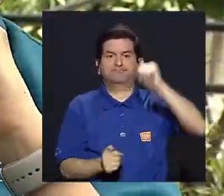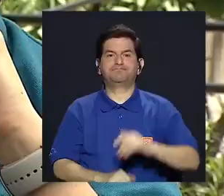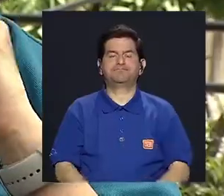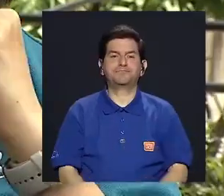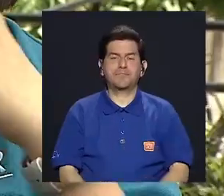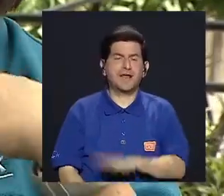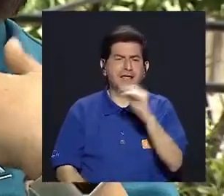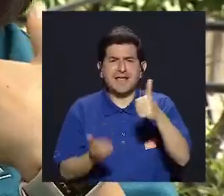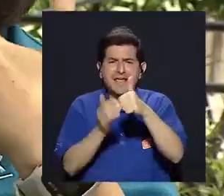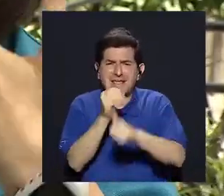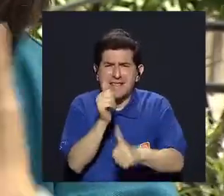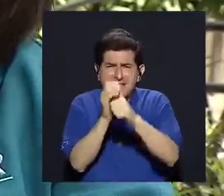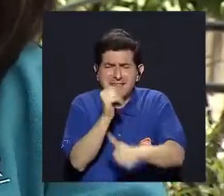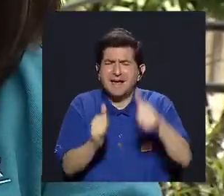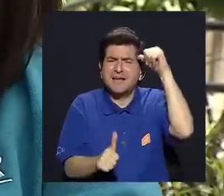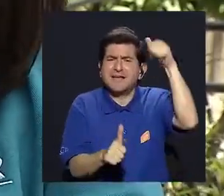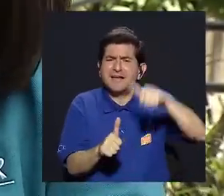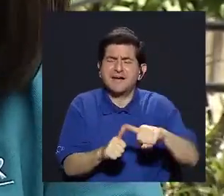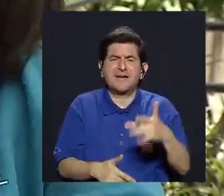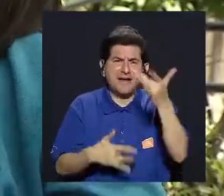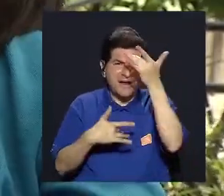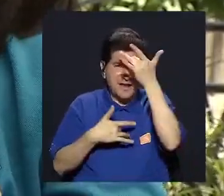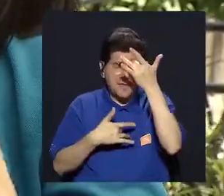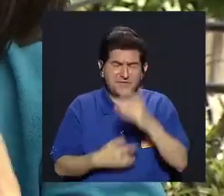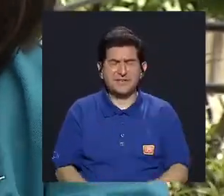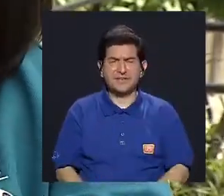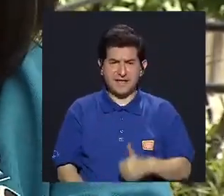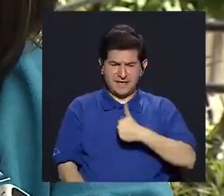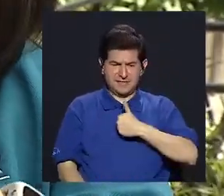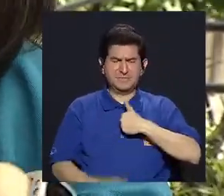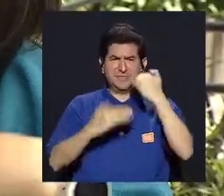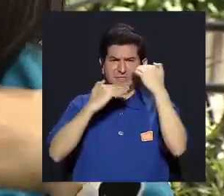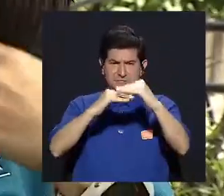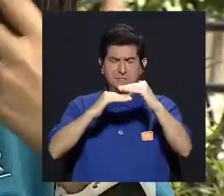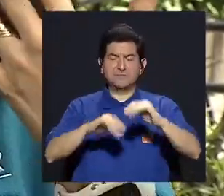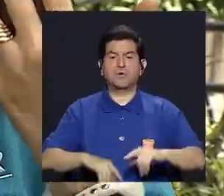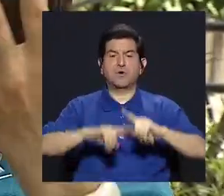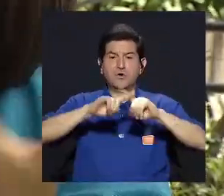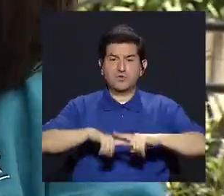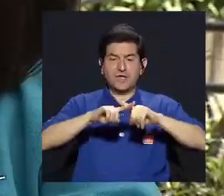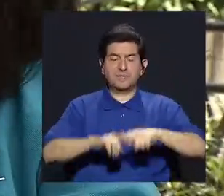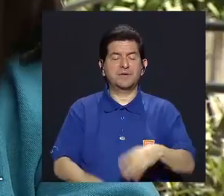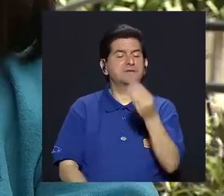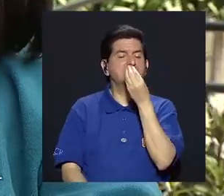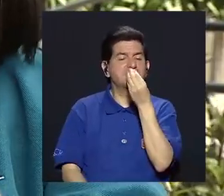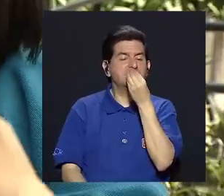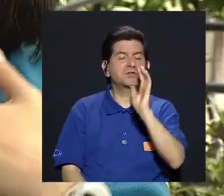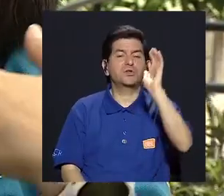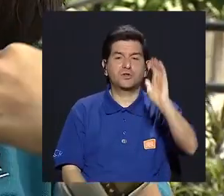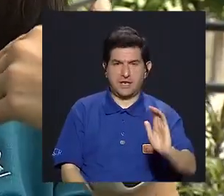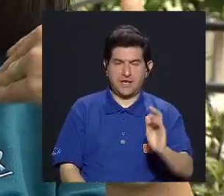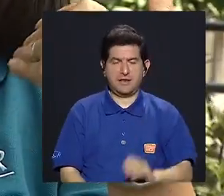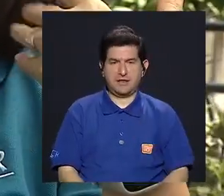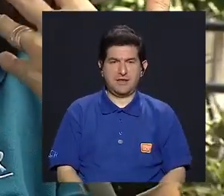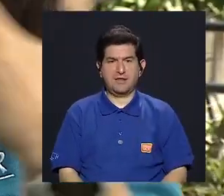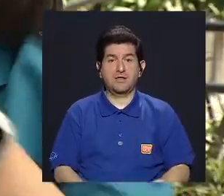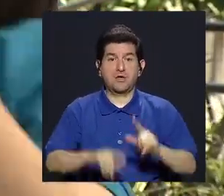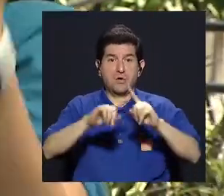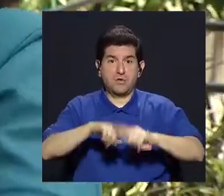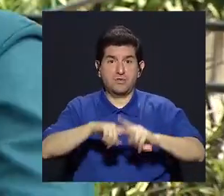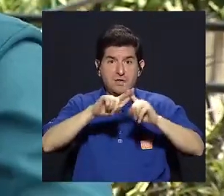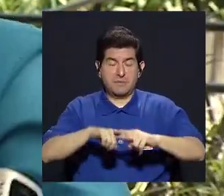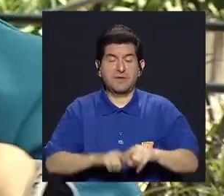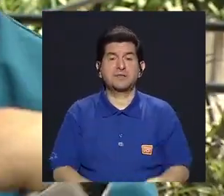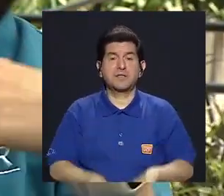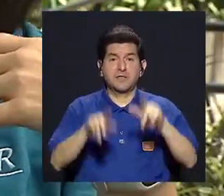y la diarrea pues también recordemos es una enfermedad autolimitada pero dependiendo el estado nutricional del niño dependiendo